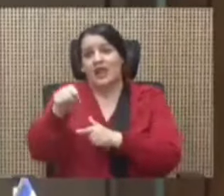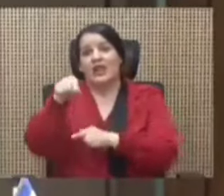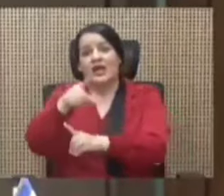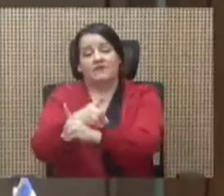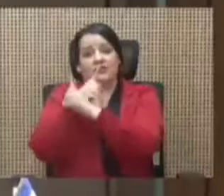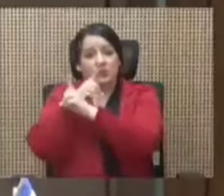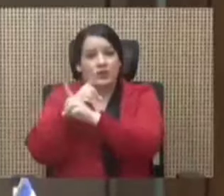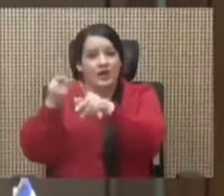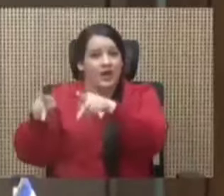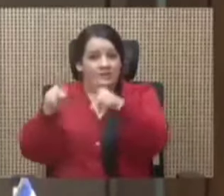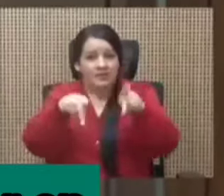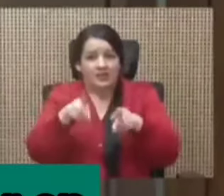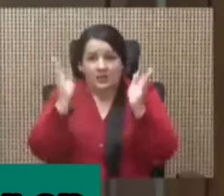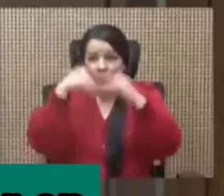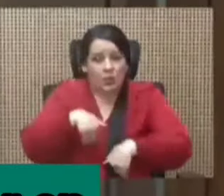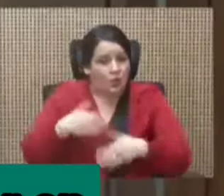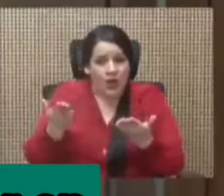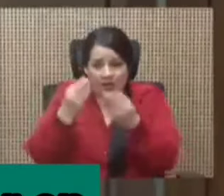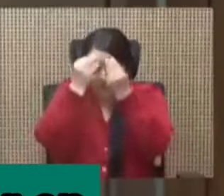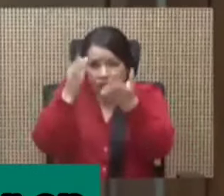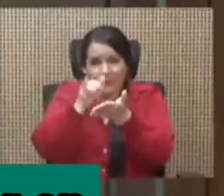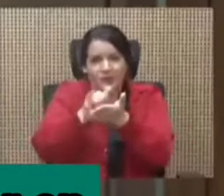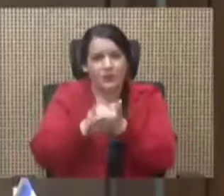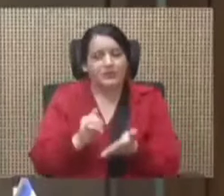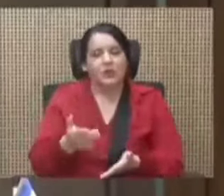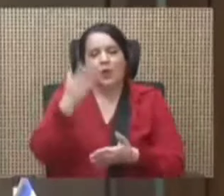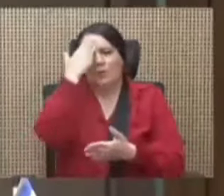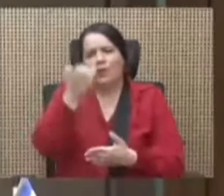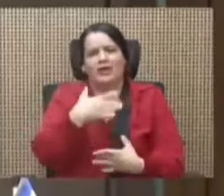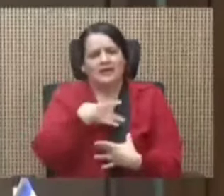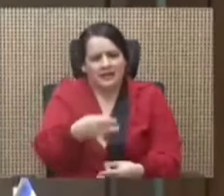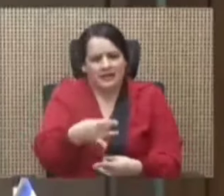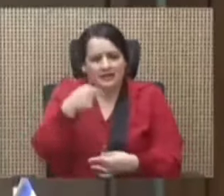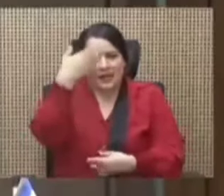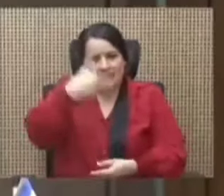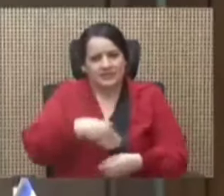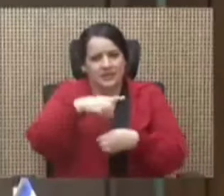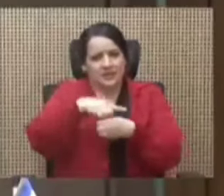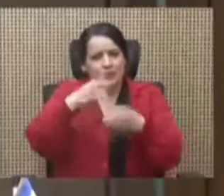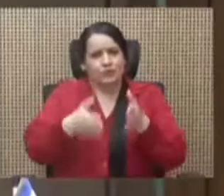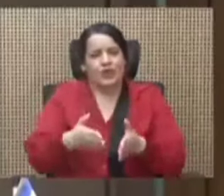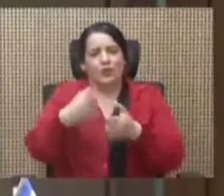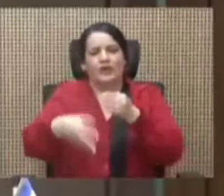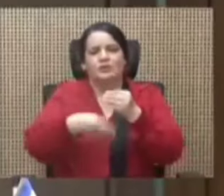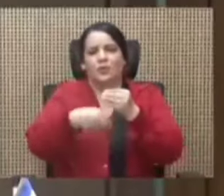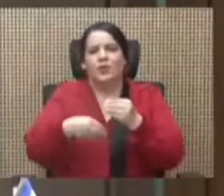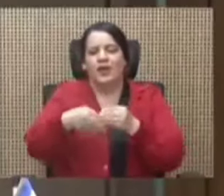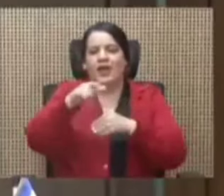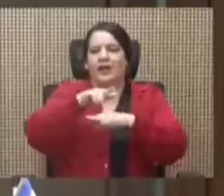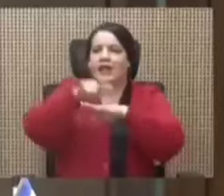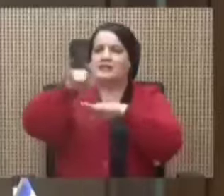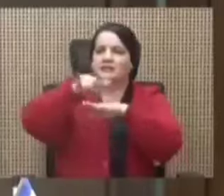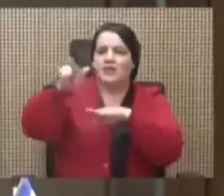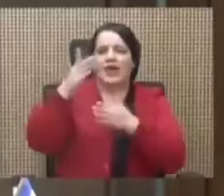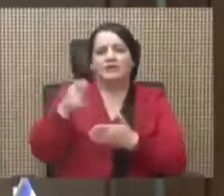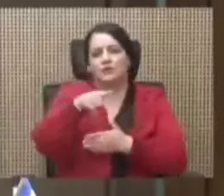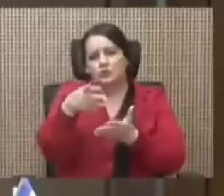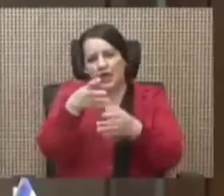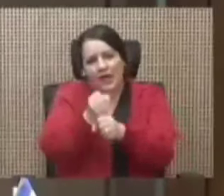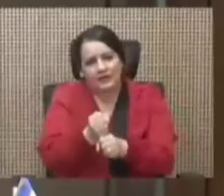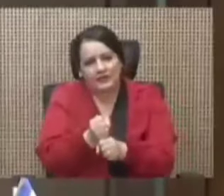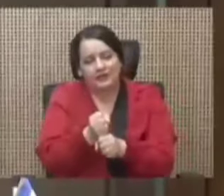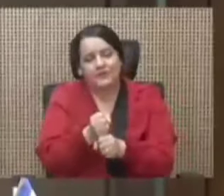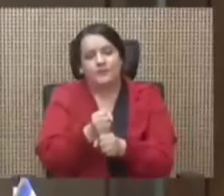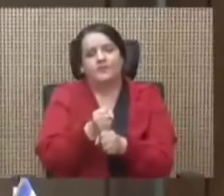Habitantes. Porque es de interés de este diputado saber en qué le suma al país las salidas que usted realiza, que hasta donde tengo